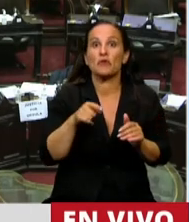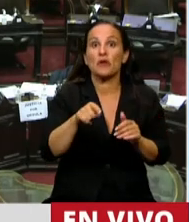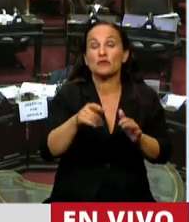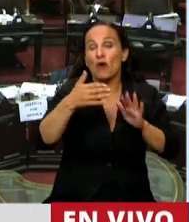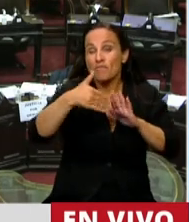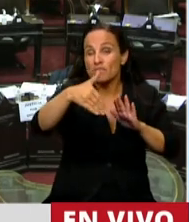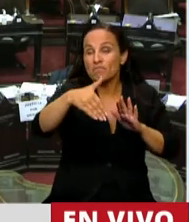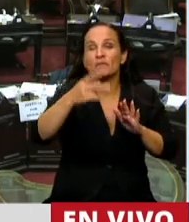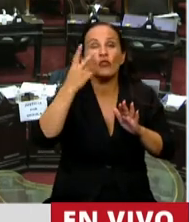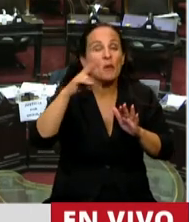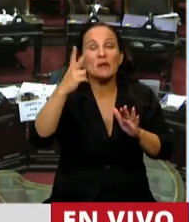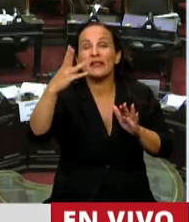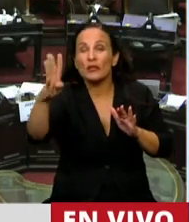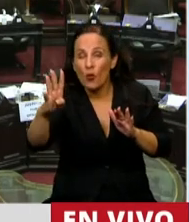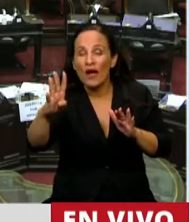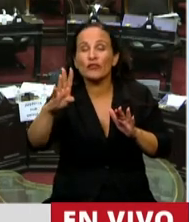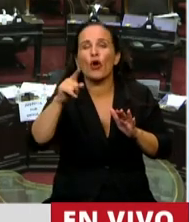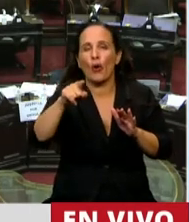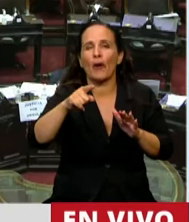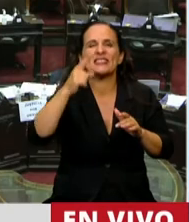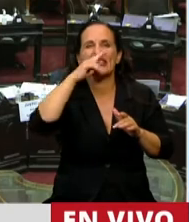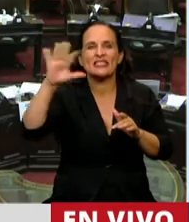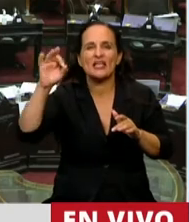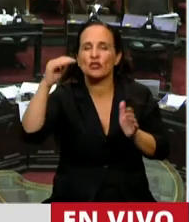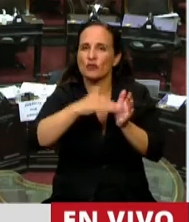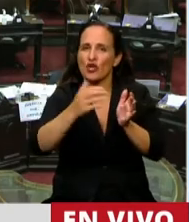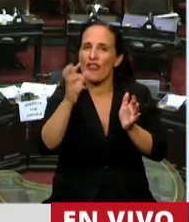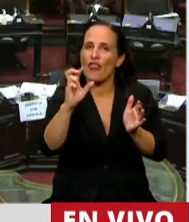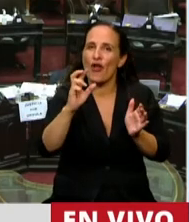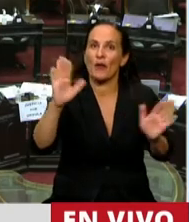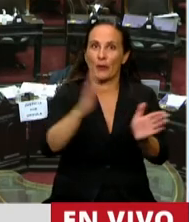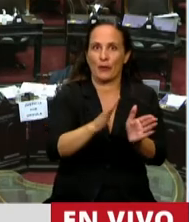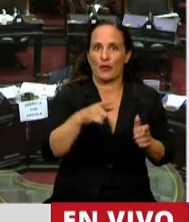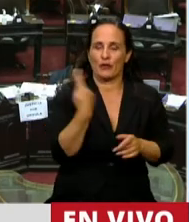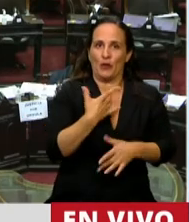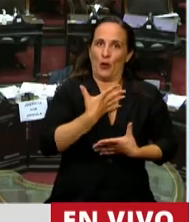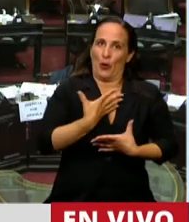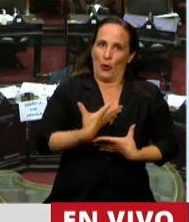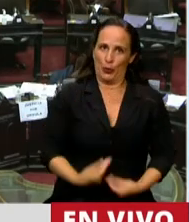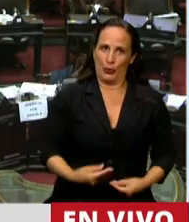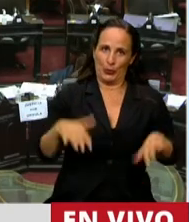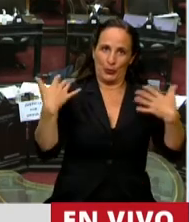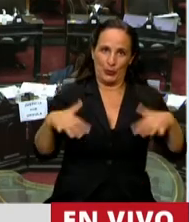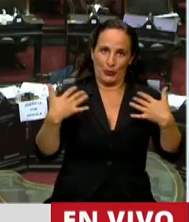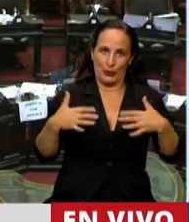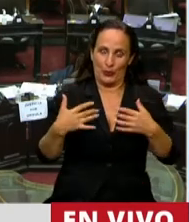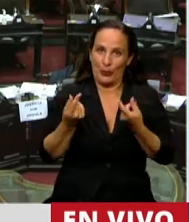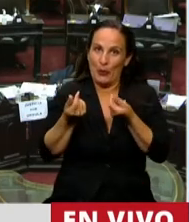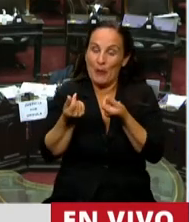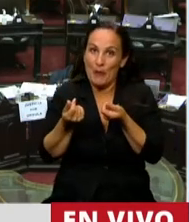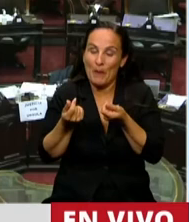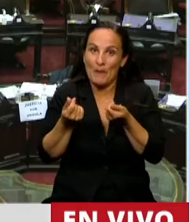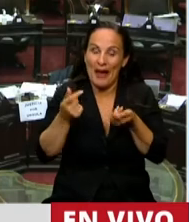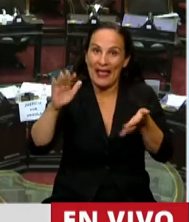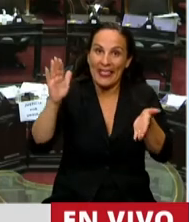año 2024 de aproximadamente 700 millones de dólares. Alivio que sin lugar a dudas va a ser utilizado